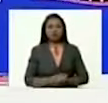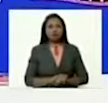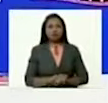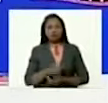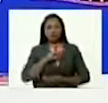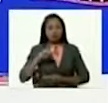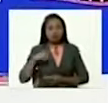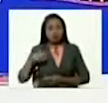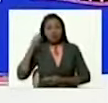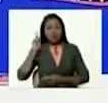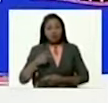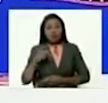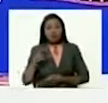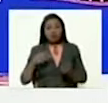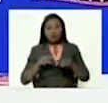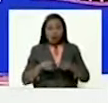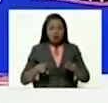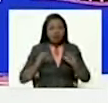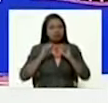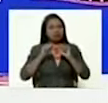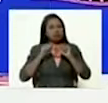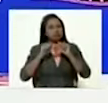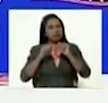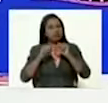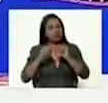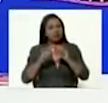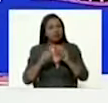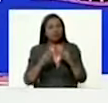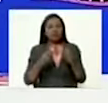Y debemos nosotros continuar con amor.